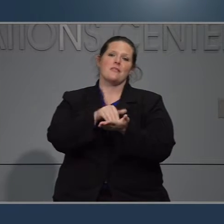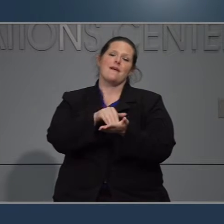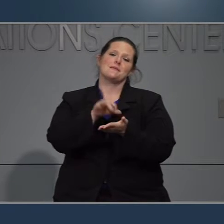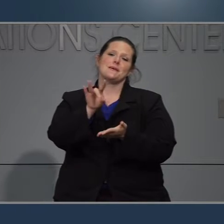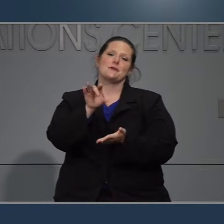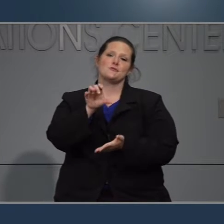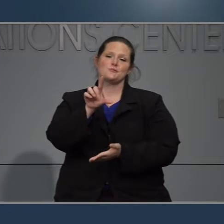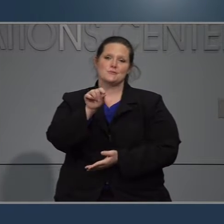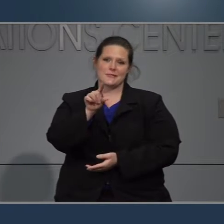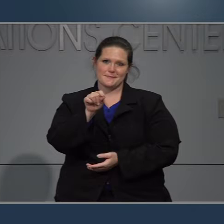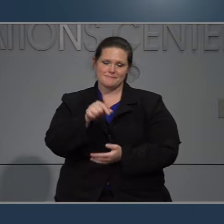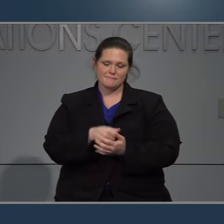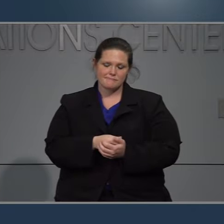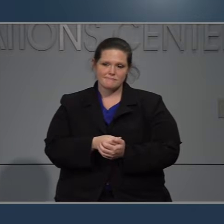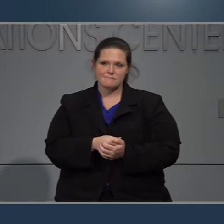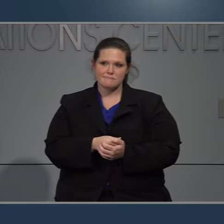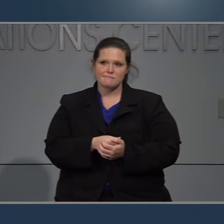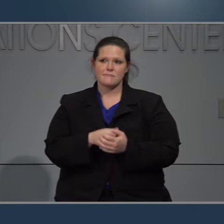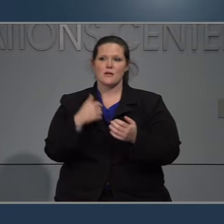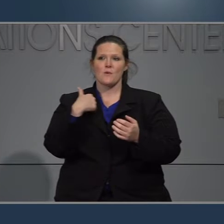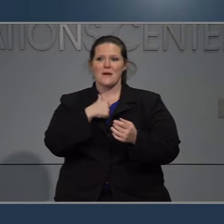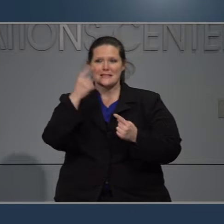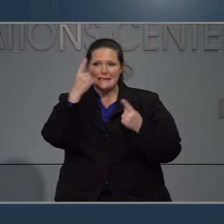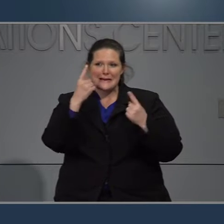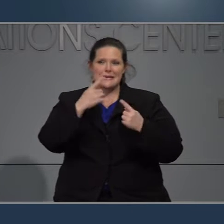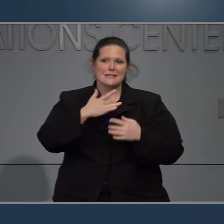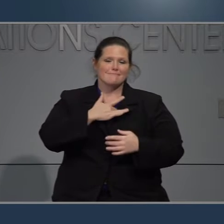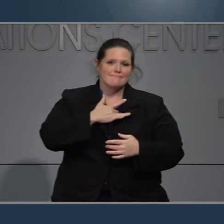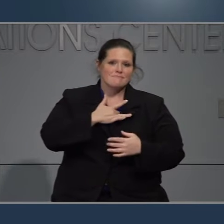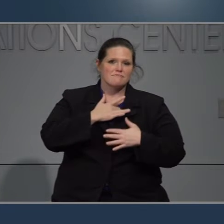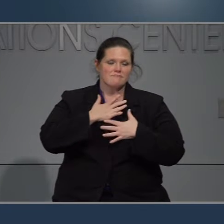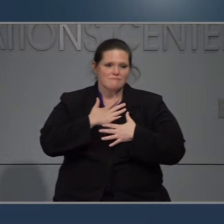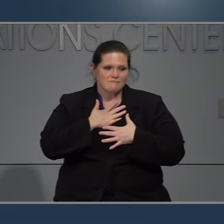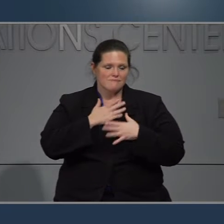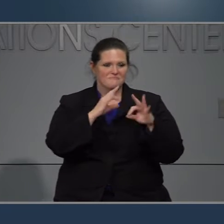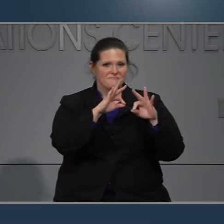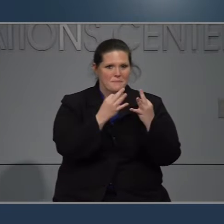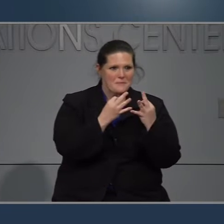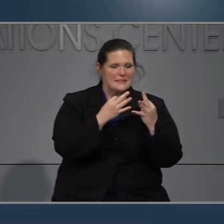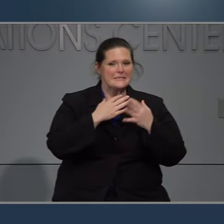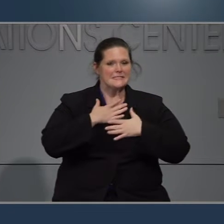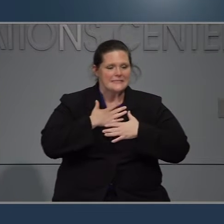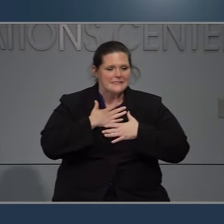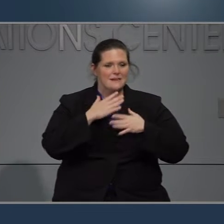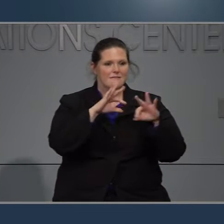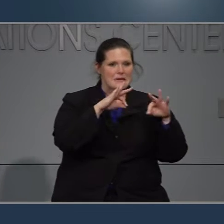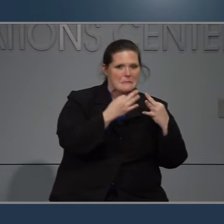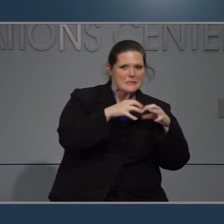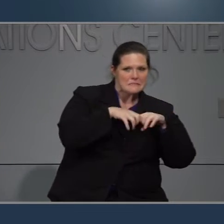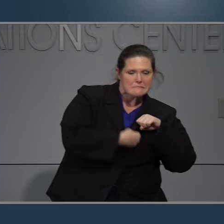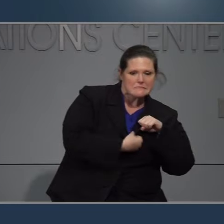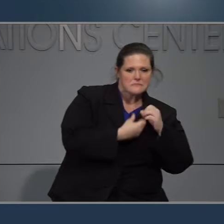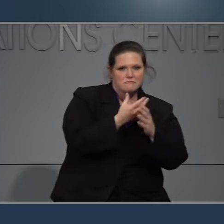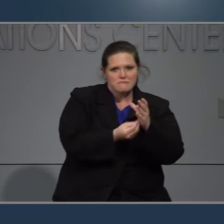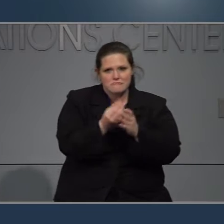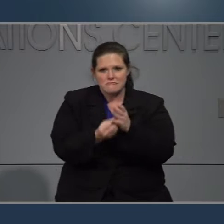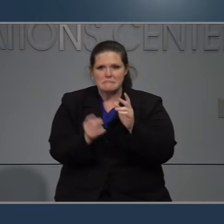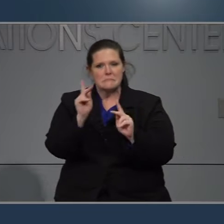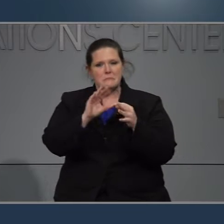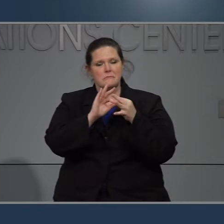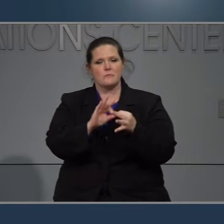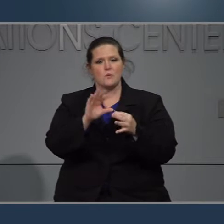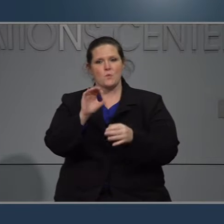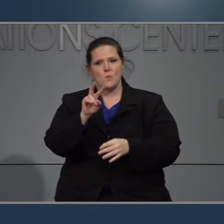pensamientos están con los que están luchando contra el virus, recuperándose de este o en duelo por un ser querido. El día de hoy la